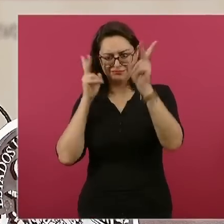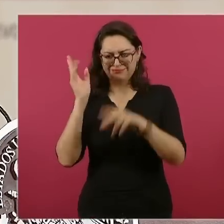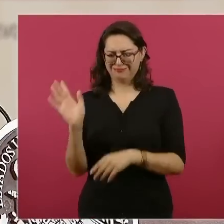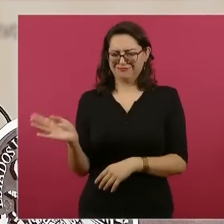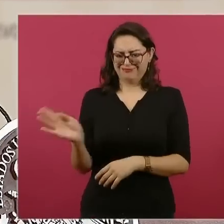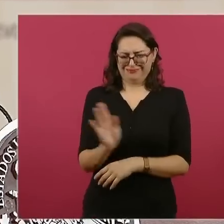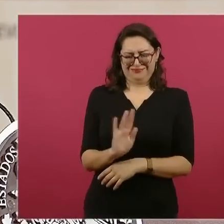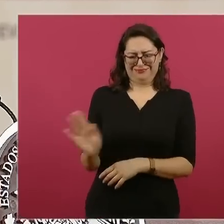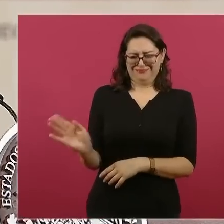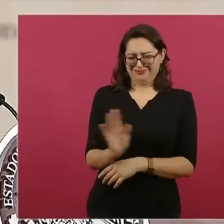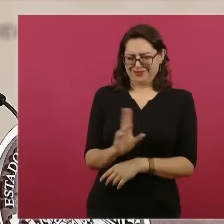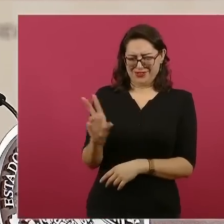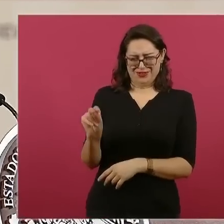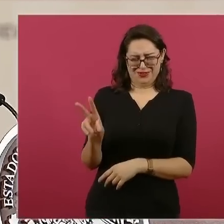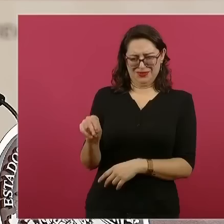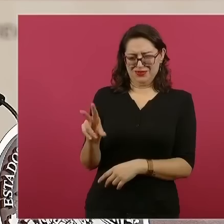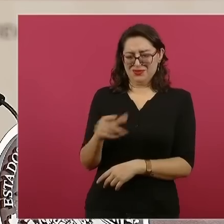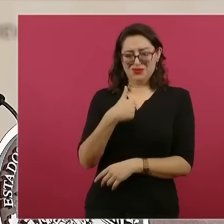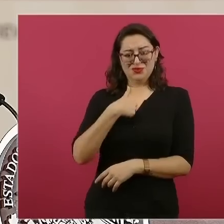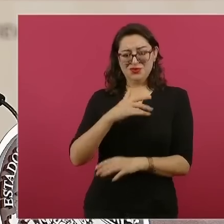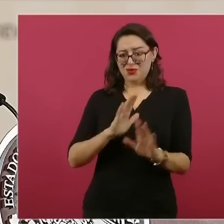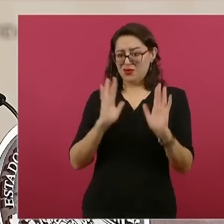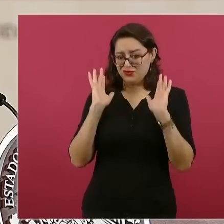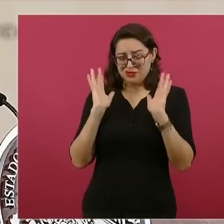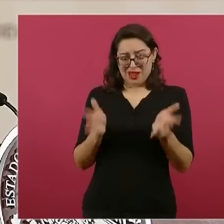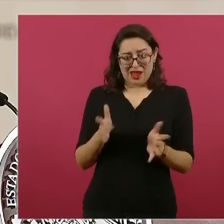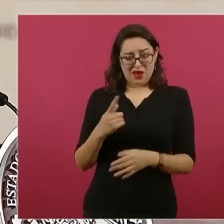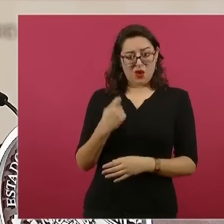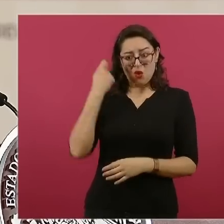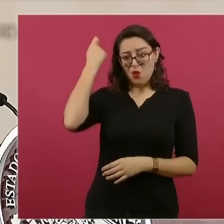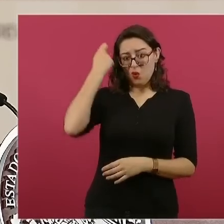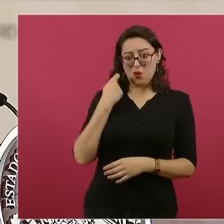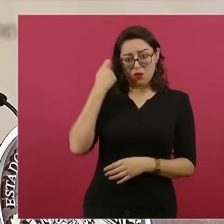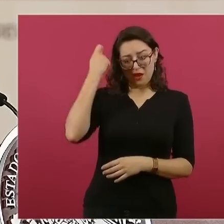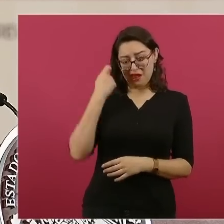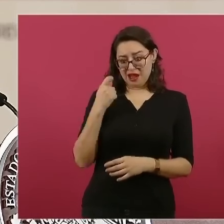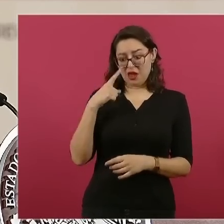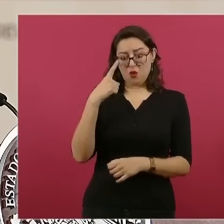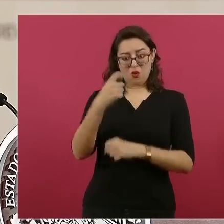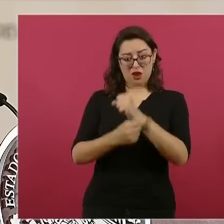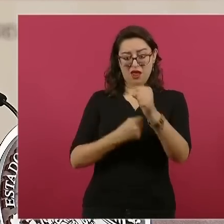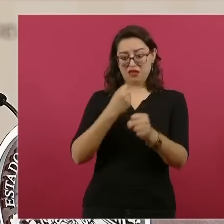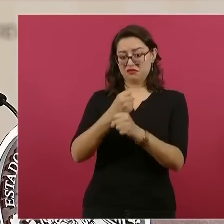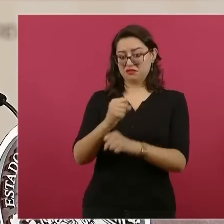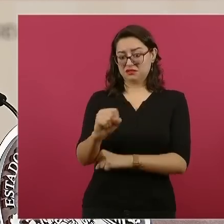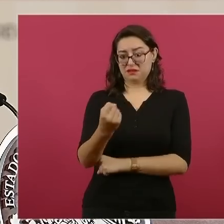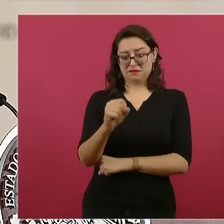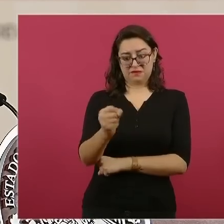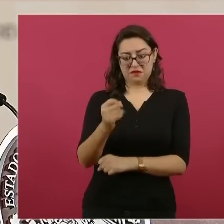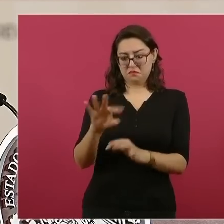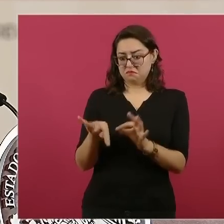Yo me jubilo. Yo terminando, en septiembre del año próximo,